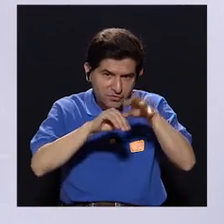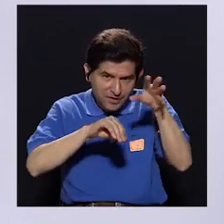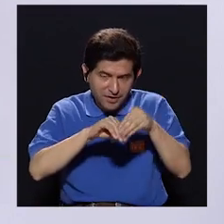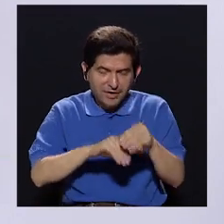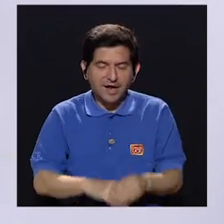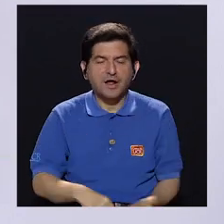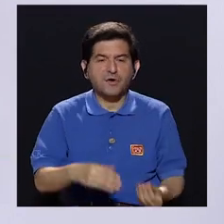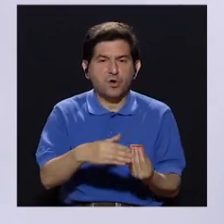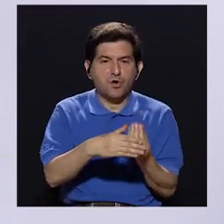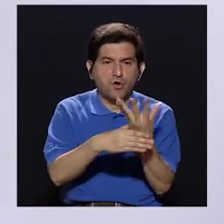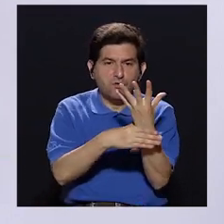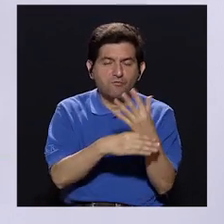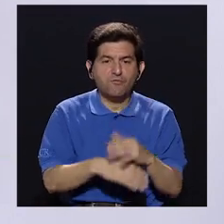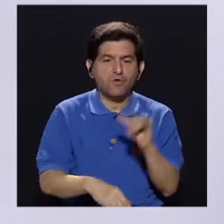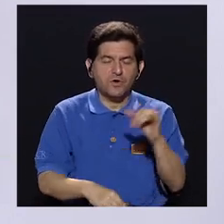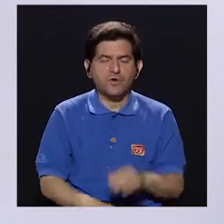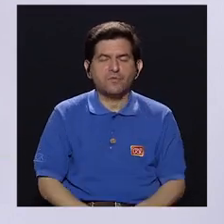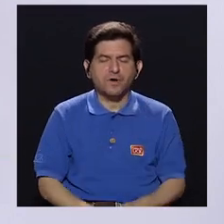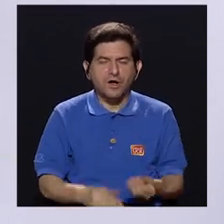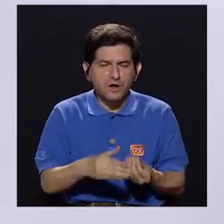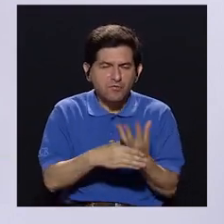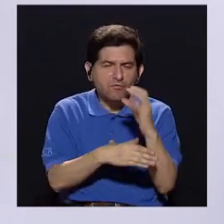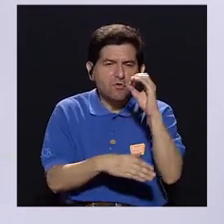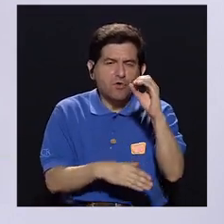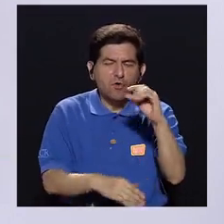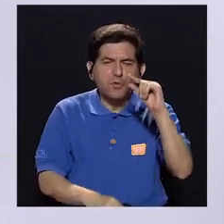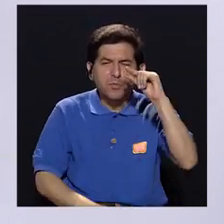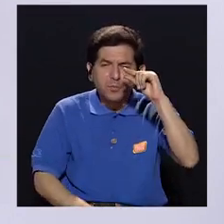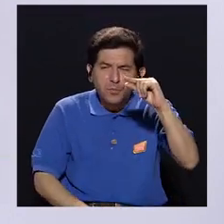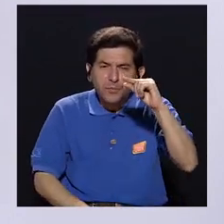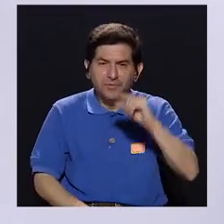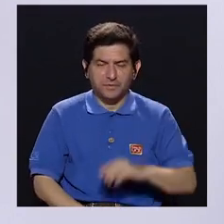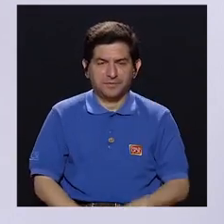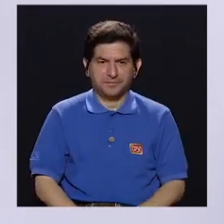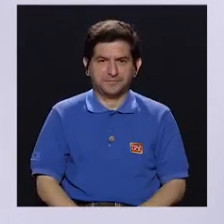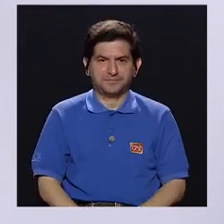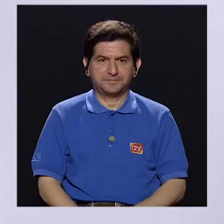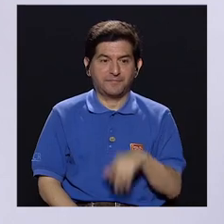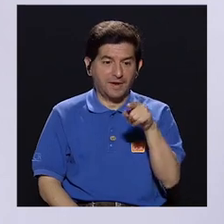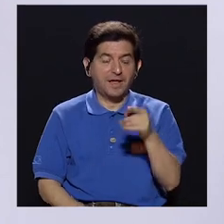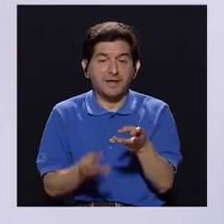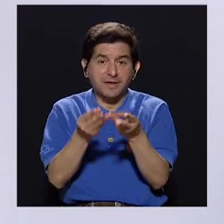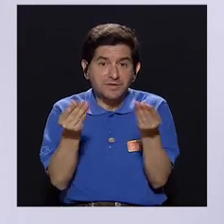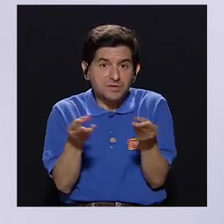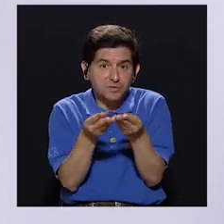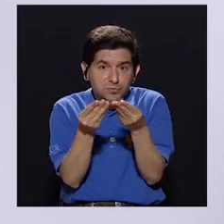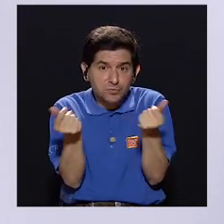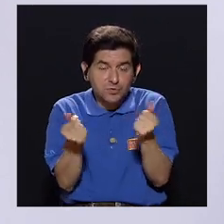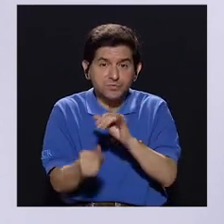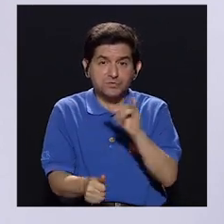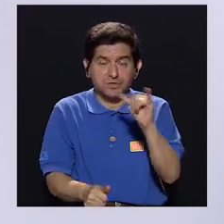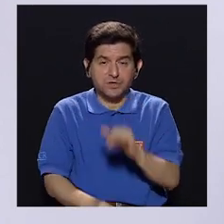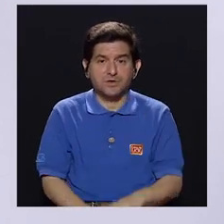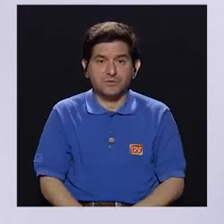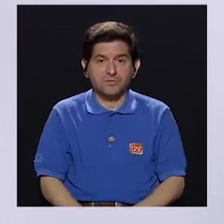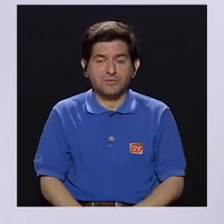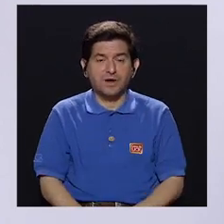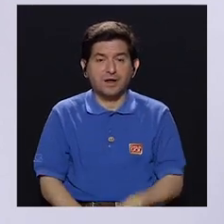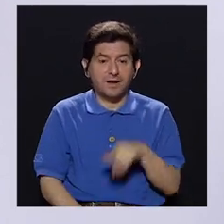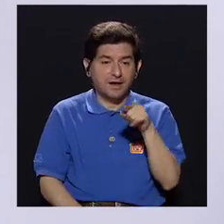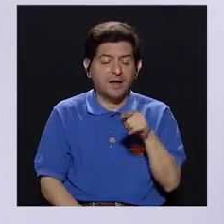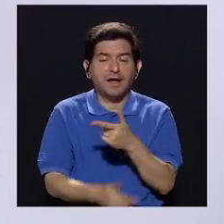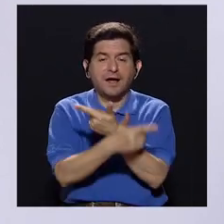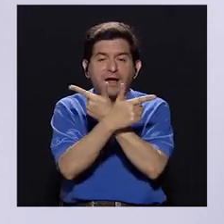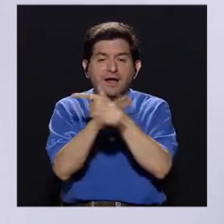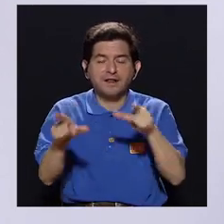agregan hay flores también de estas orquídeas miniatura el género spinia e que producen también las